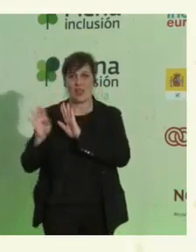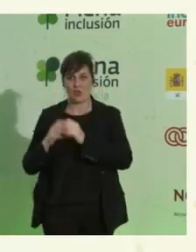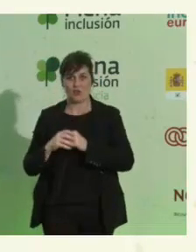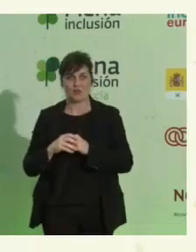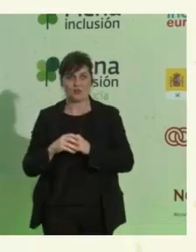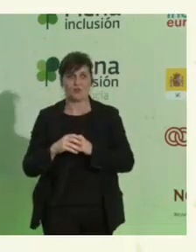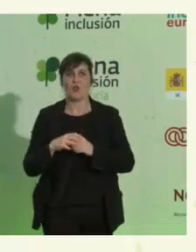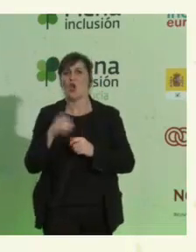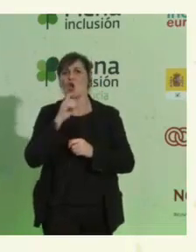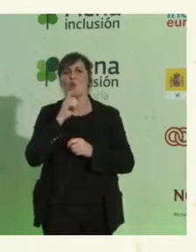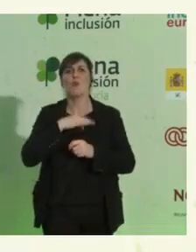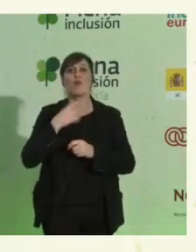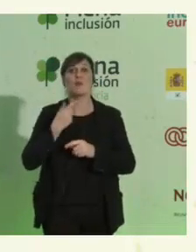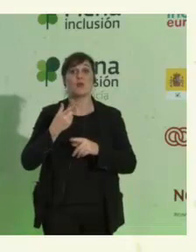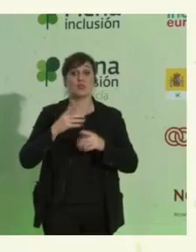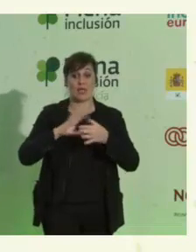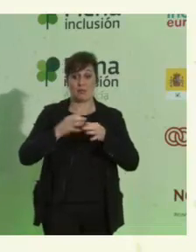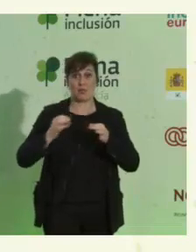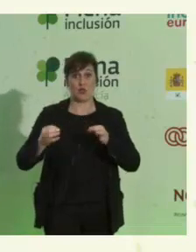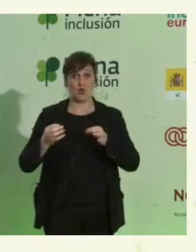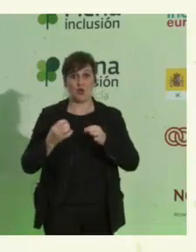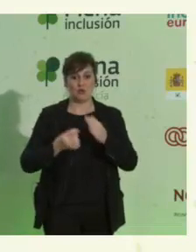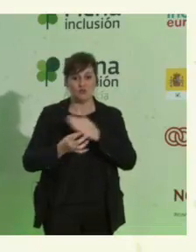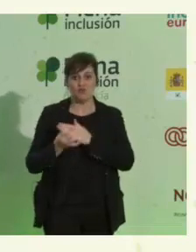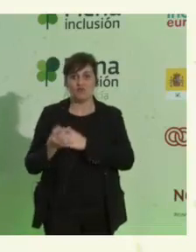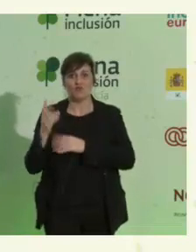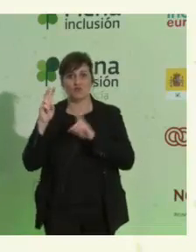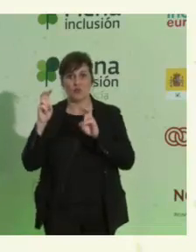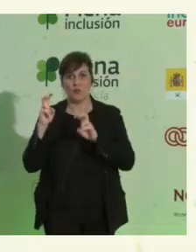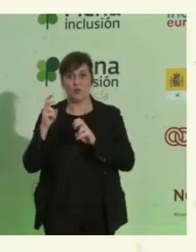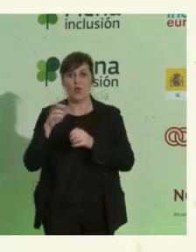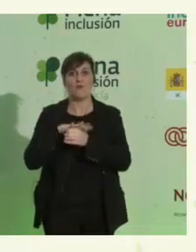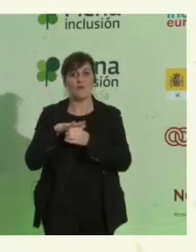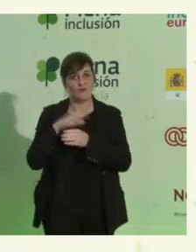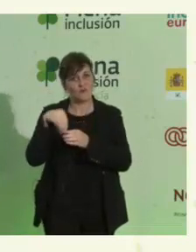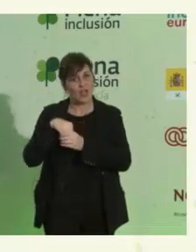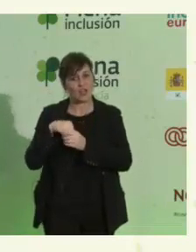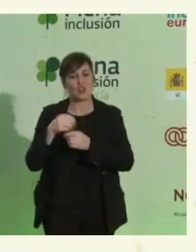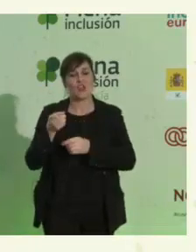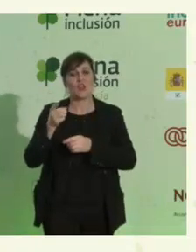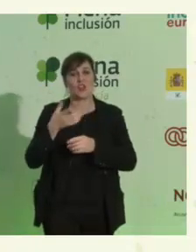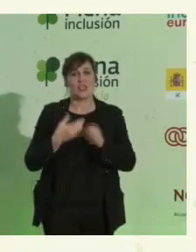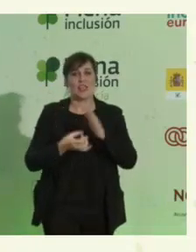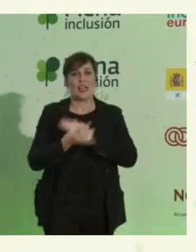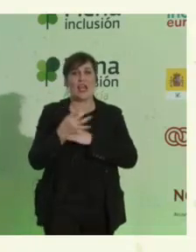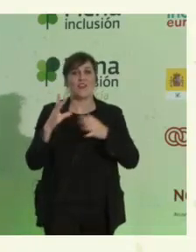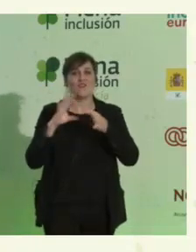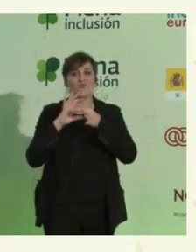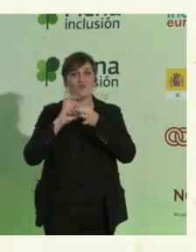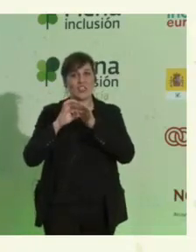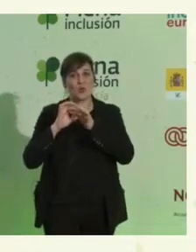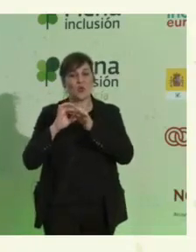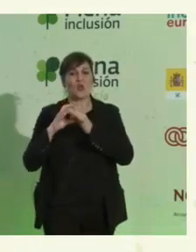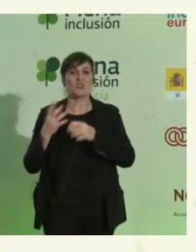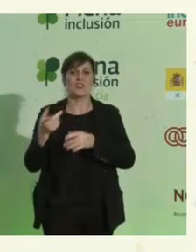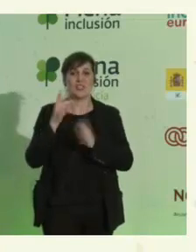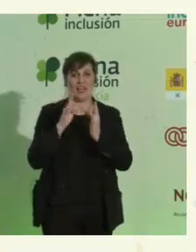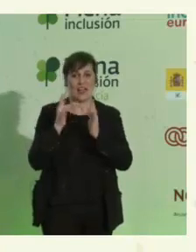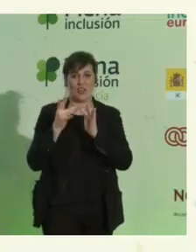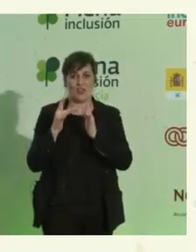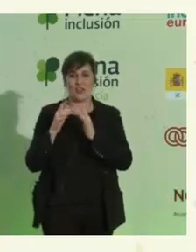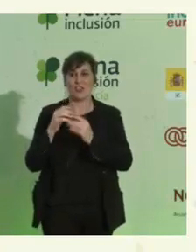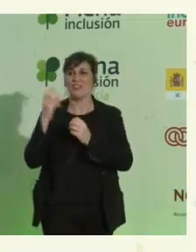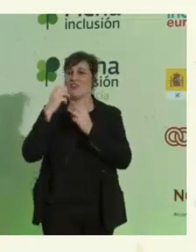de cómo podemos hacer amistades en nuestros barrios y tener vínculos y relaciones. Bienvenida, Patti.